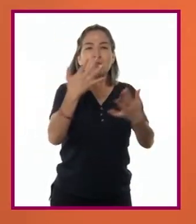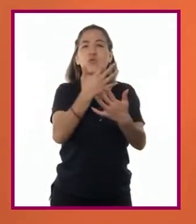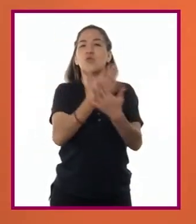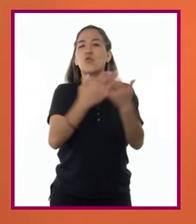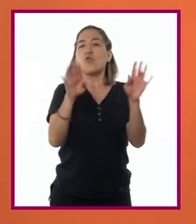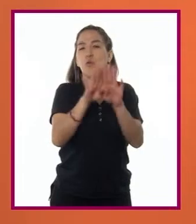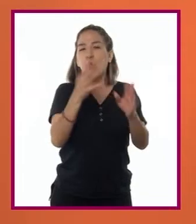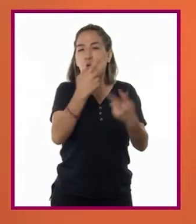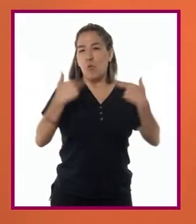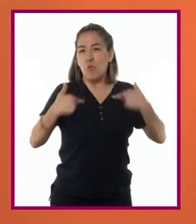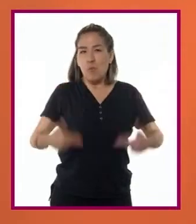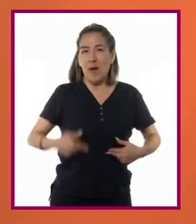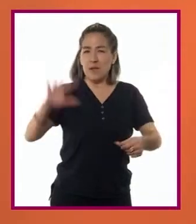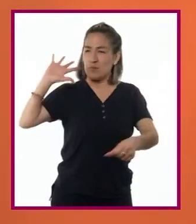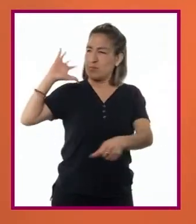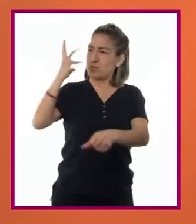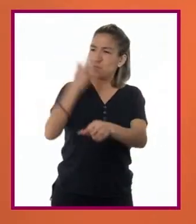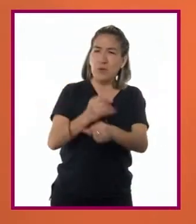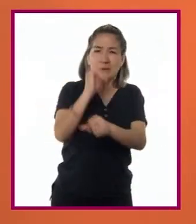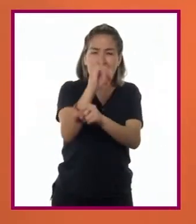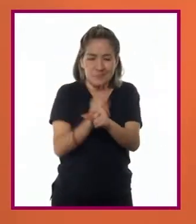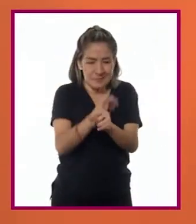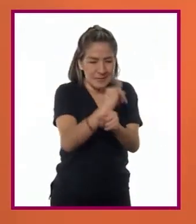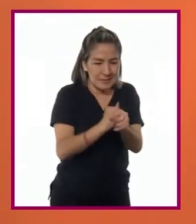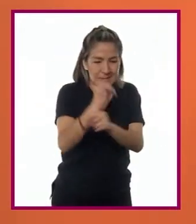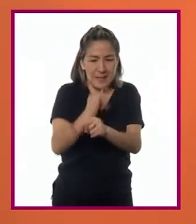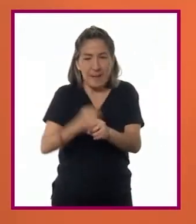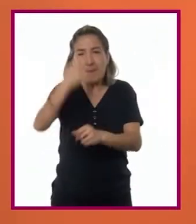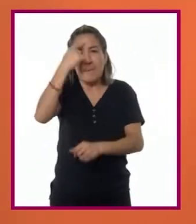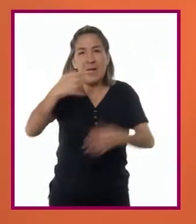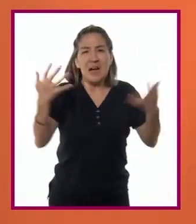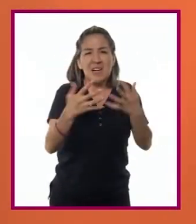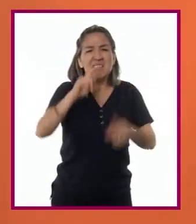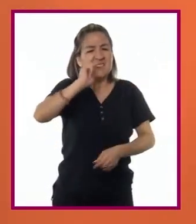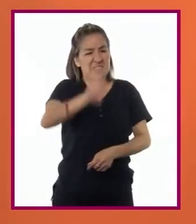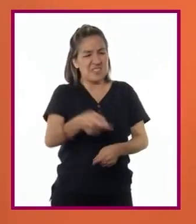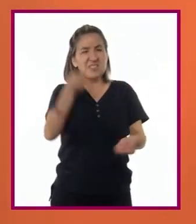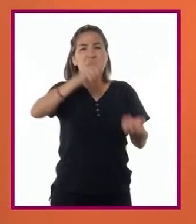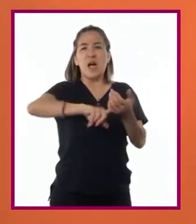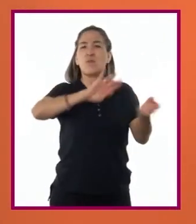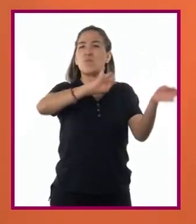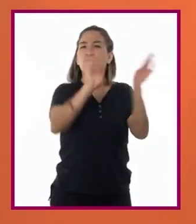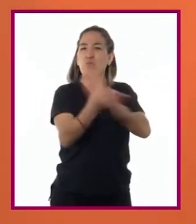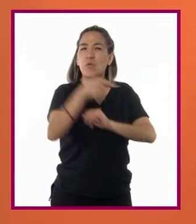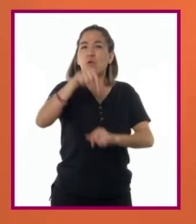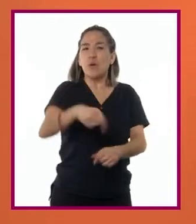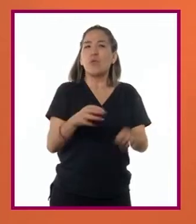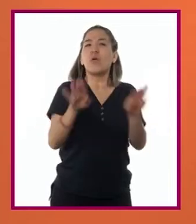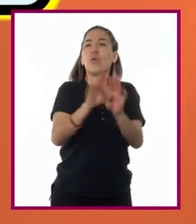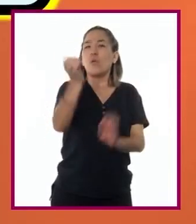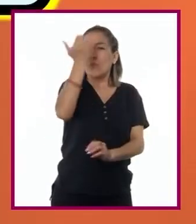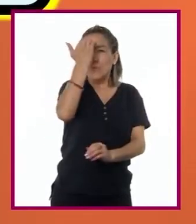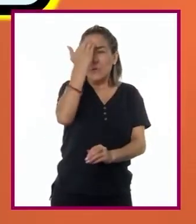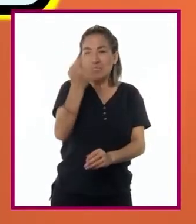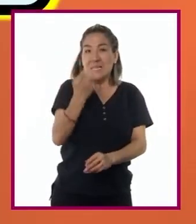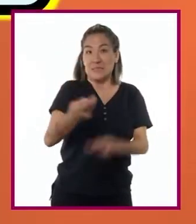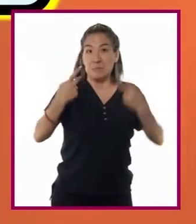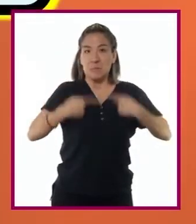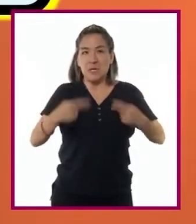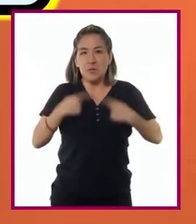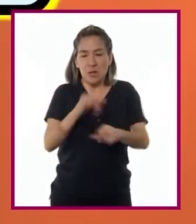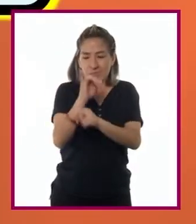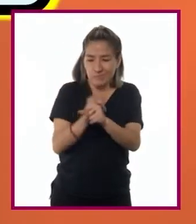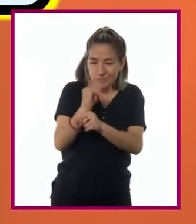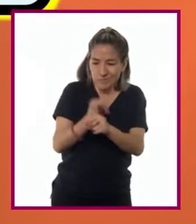a lo largo de la historia, con la intención de comprender el mundo que nos rodea, Los conocimientos que construyen los científicos